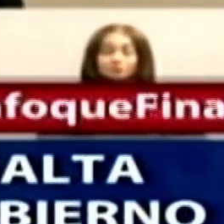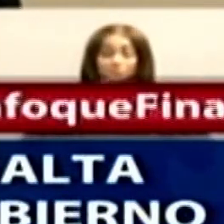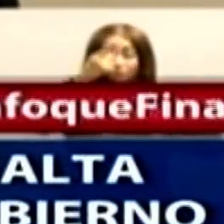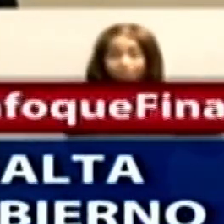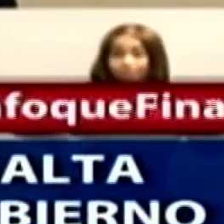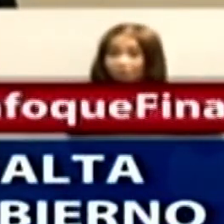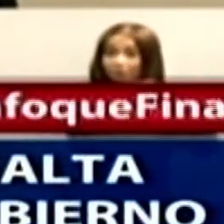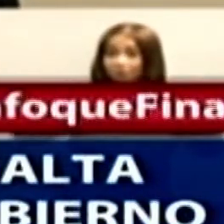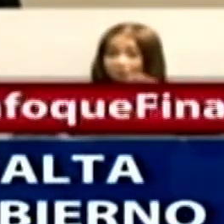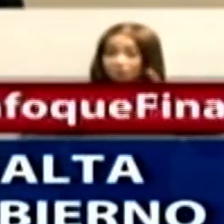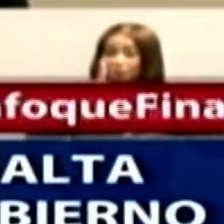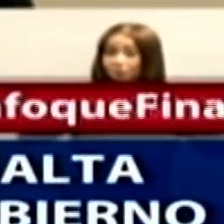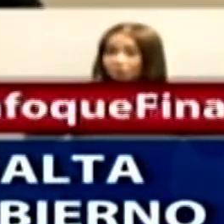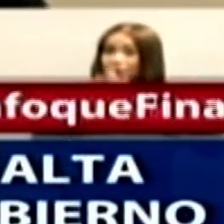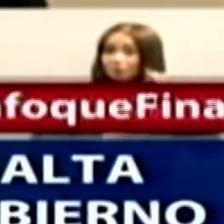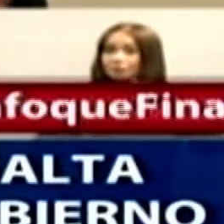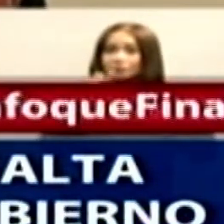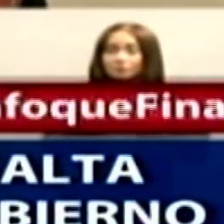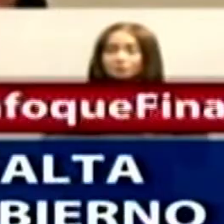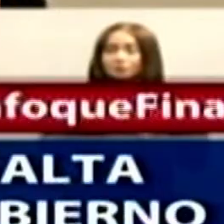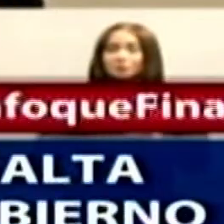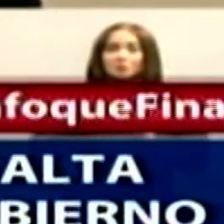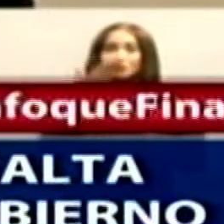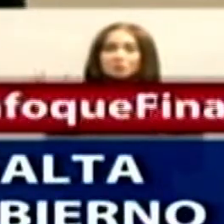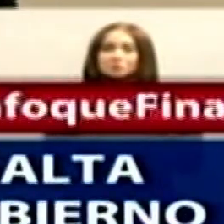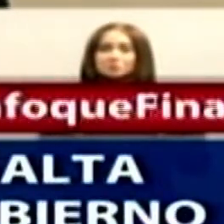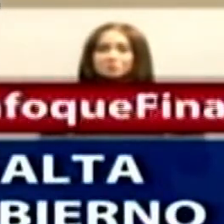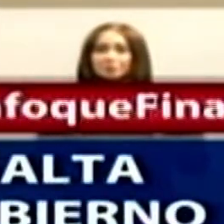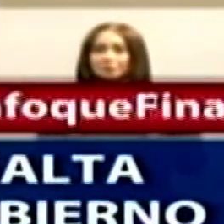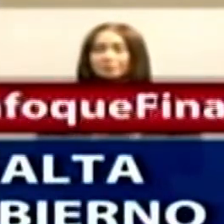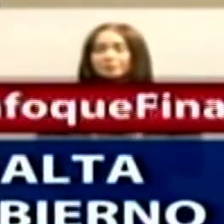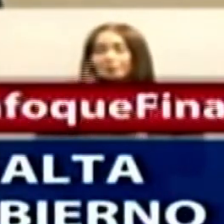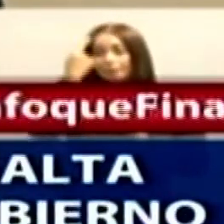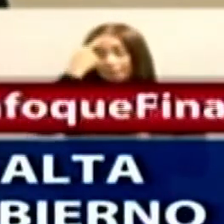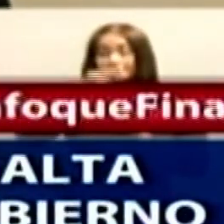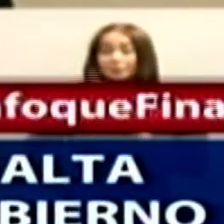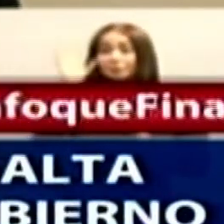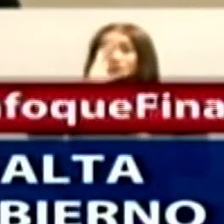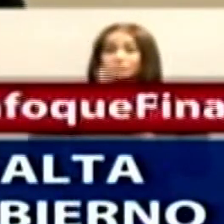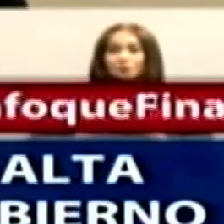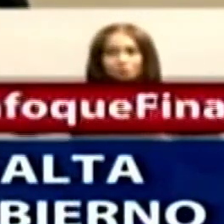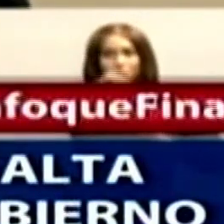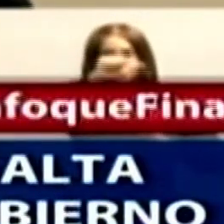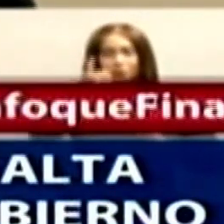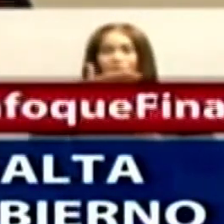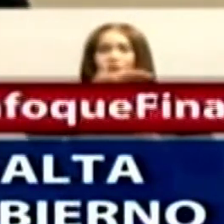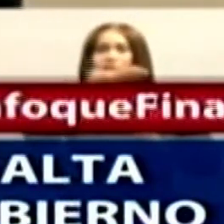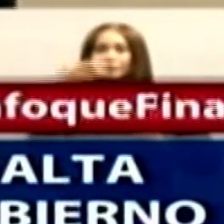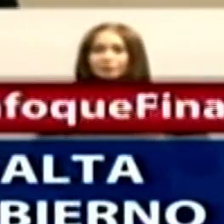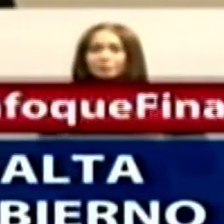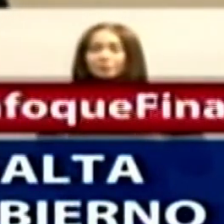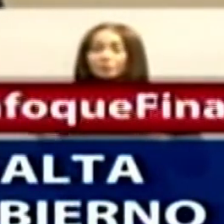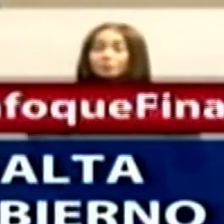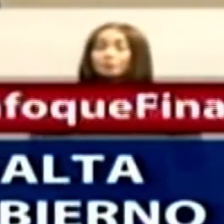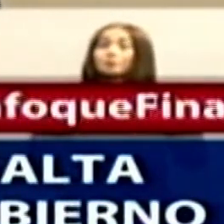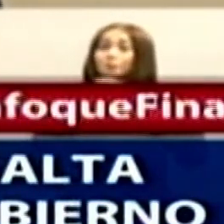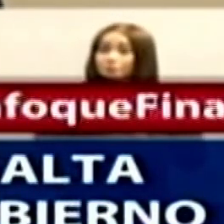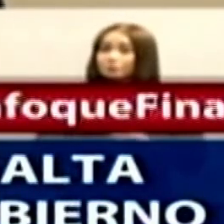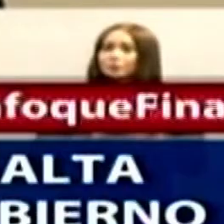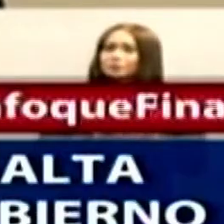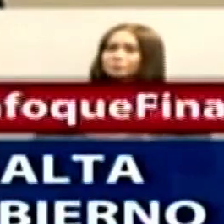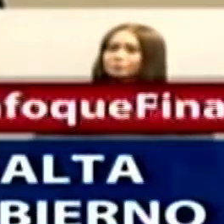y estamos haciendo un levantamiento de toda la estructura de gobierno para ver dónde malgastaban el dinero de los dominicanos y las